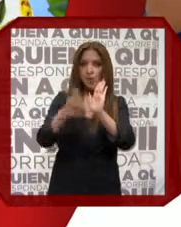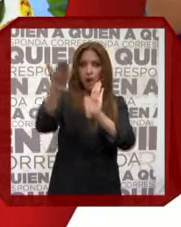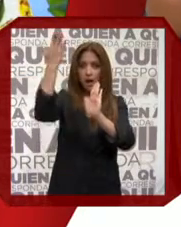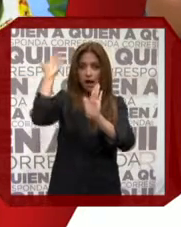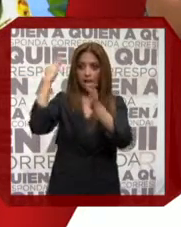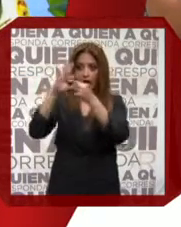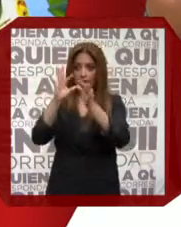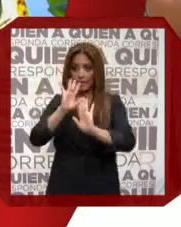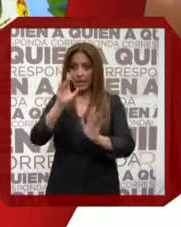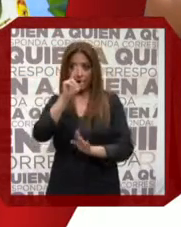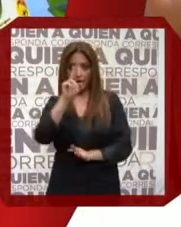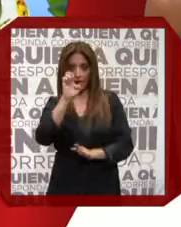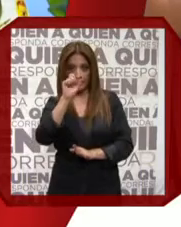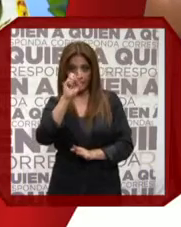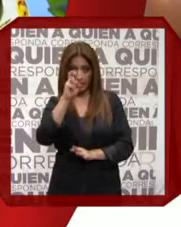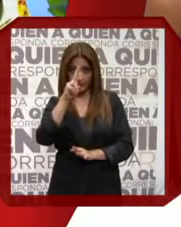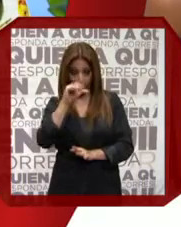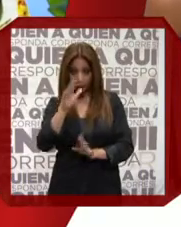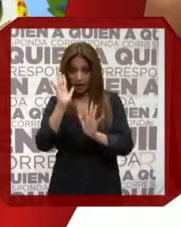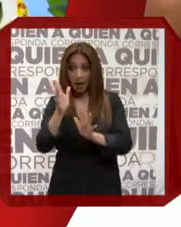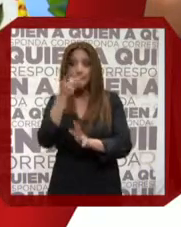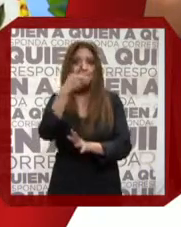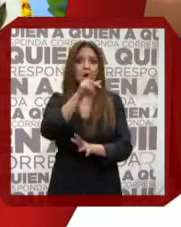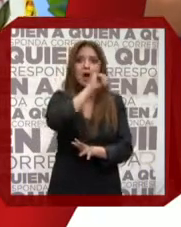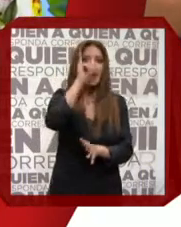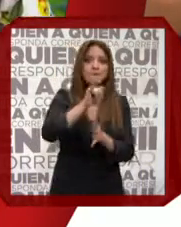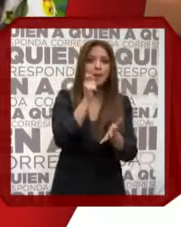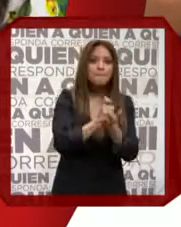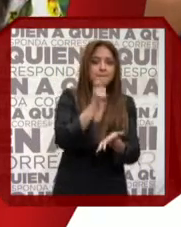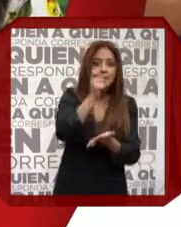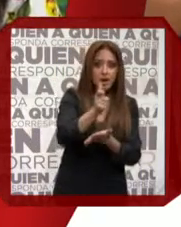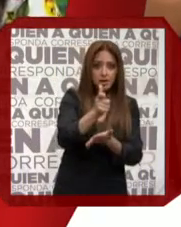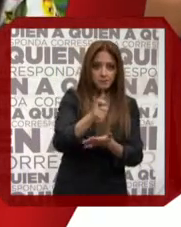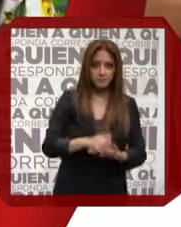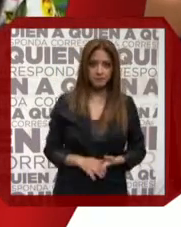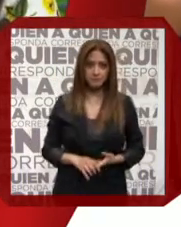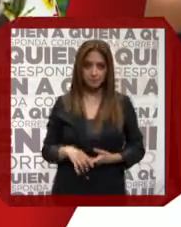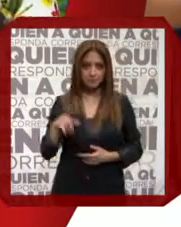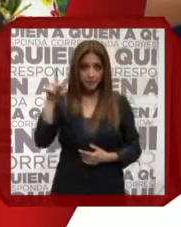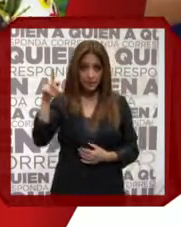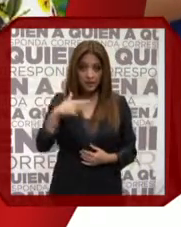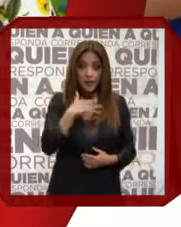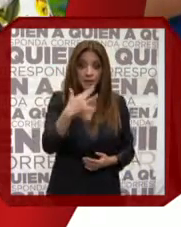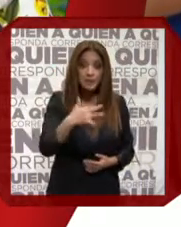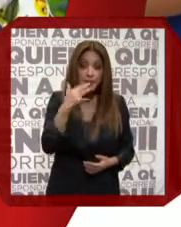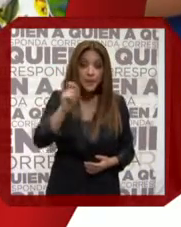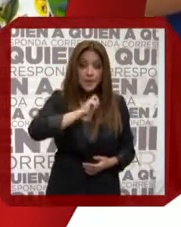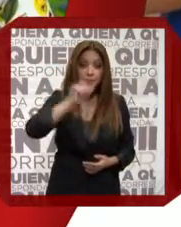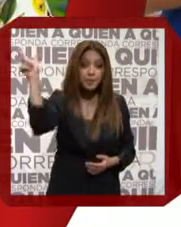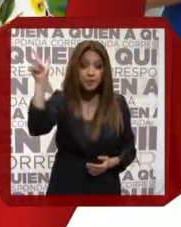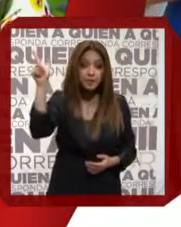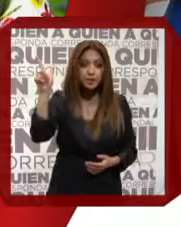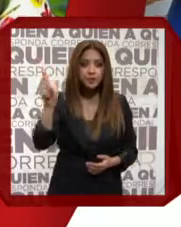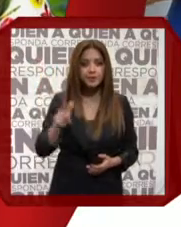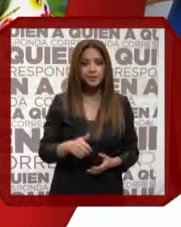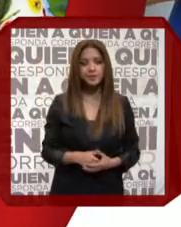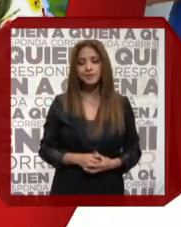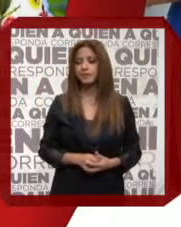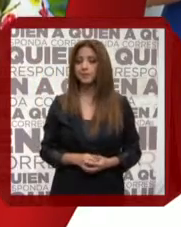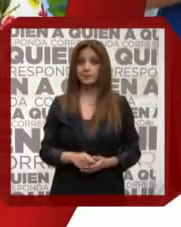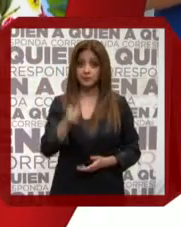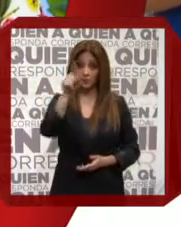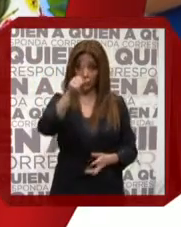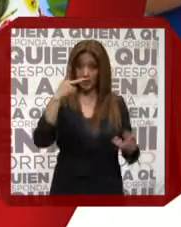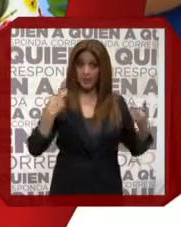reservación, pero nunca pagan los boletos. Entonces, estafadores profesionales. Totalmente, Carla. ¿Qué Sandoval? Tal, Lina? Para que la gente tenga